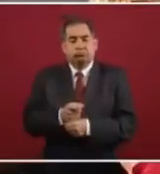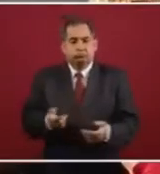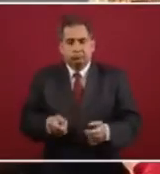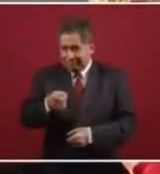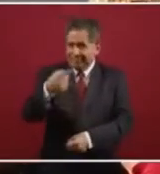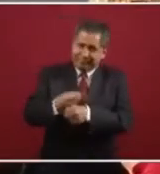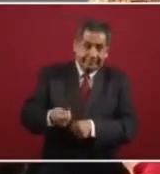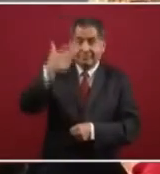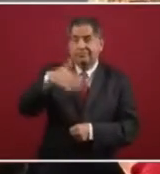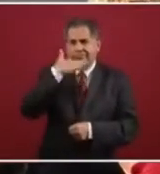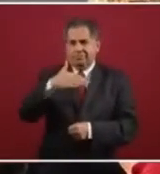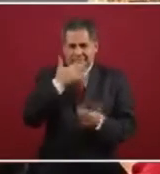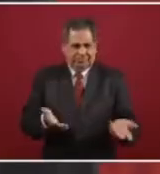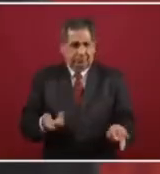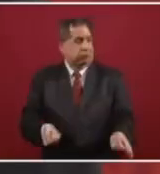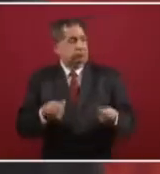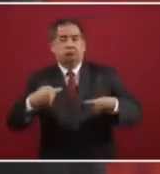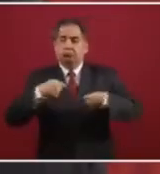fraude.